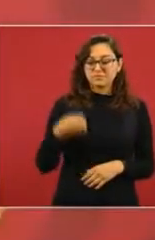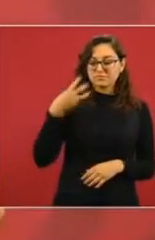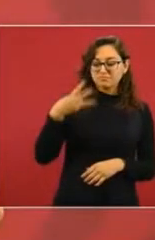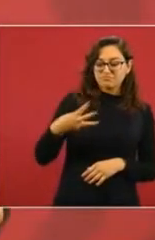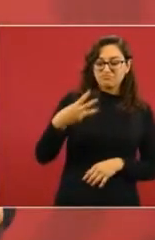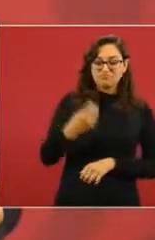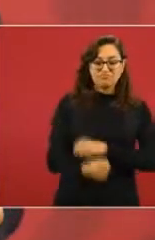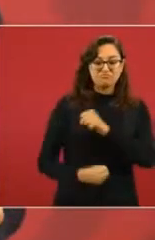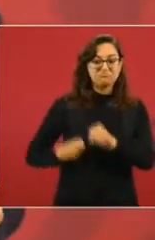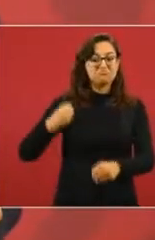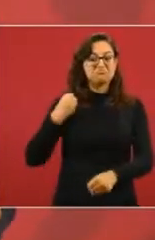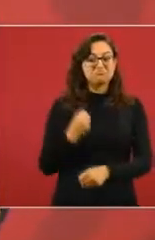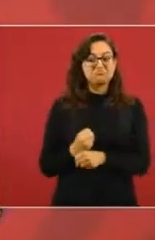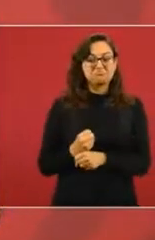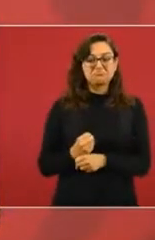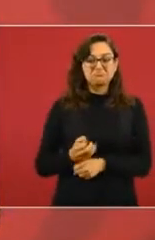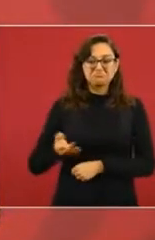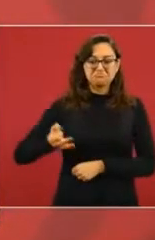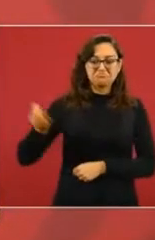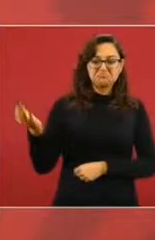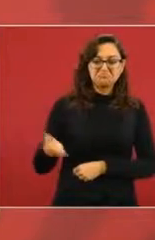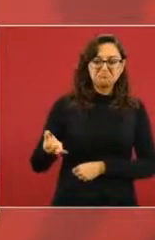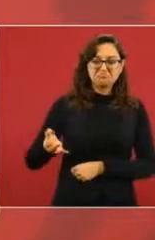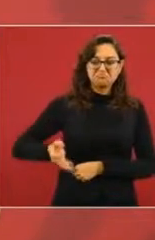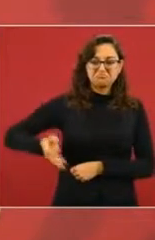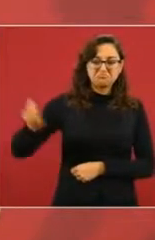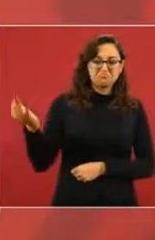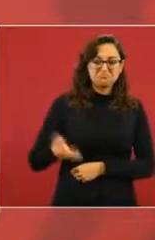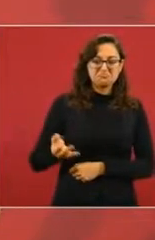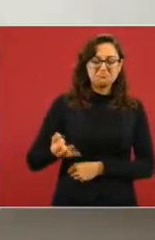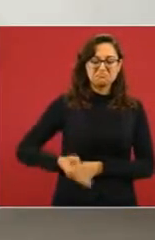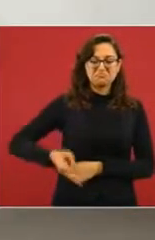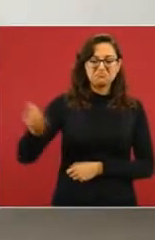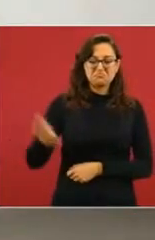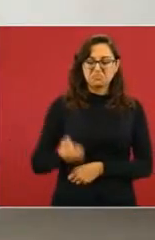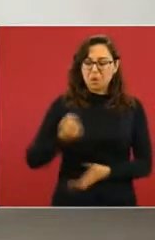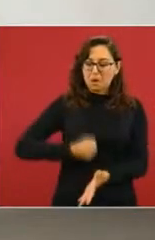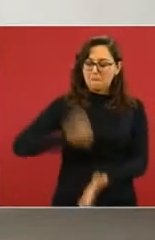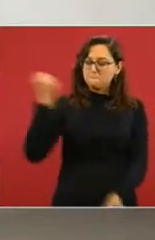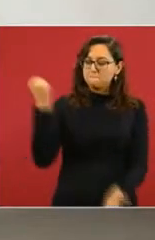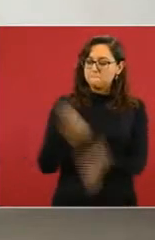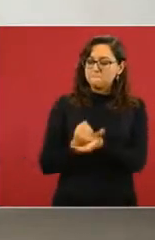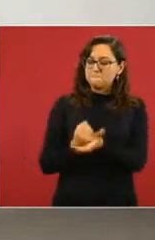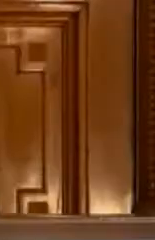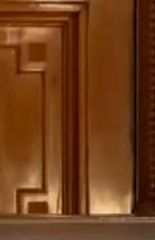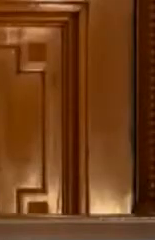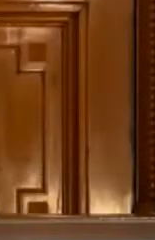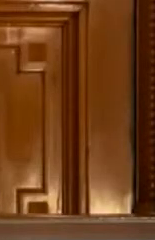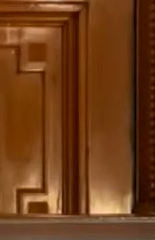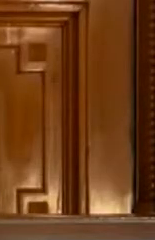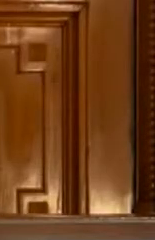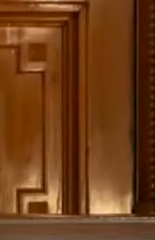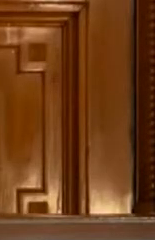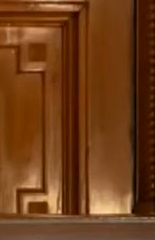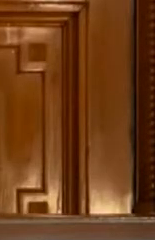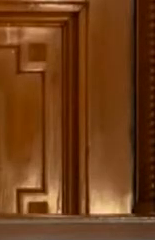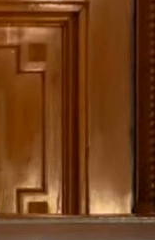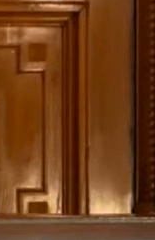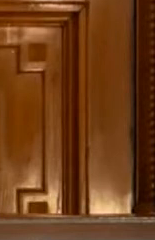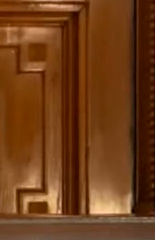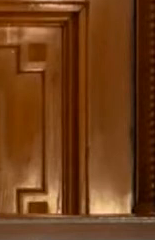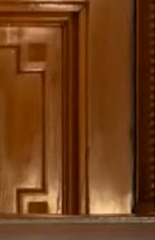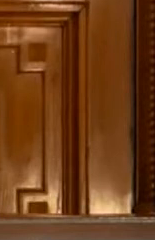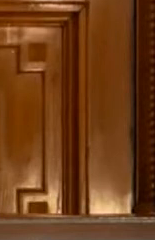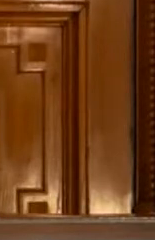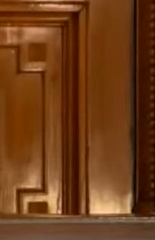de atípicos ha habido también otro aspecto que también podría considerar como